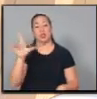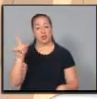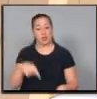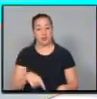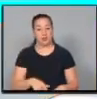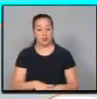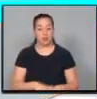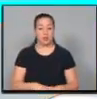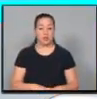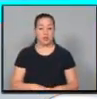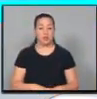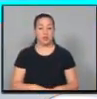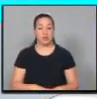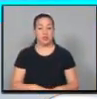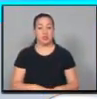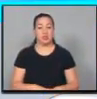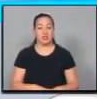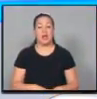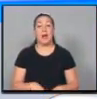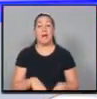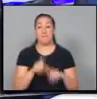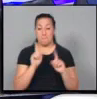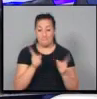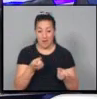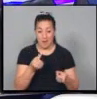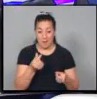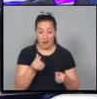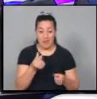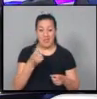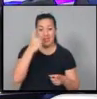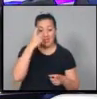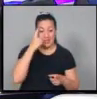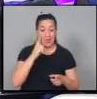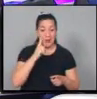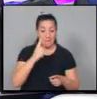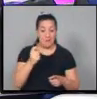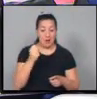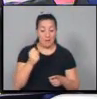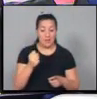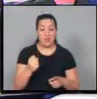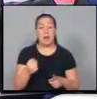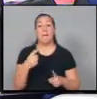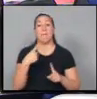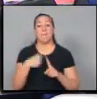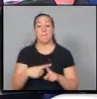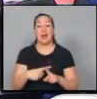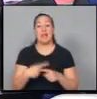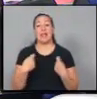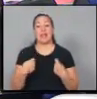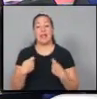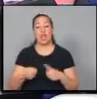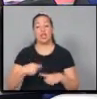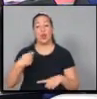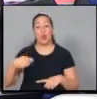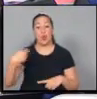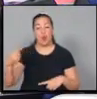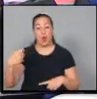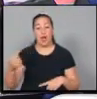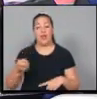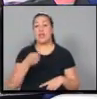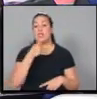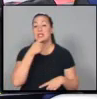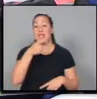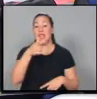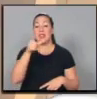25%. O sea, vas a tener ese mismo precio, 10.000 pesos, más el costo de financiación. Ahora, si vos tenés más de una